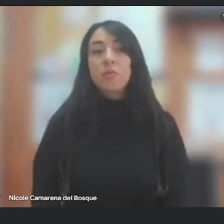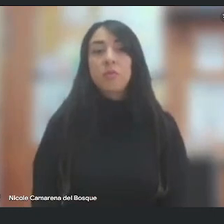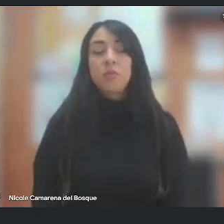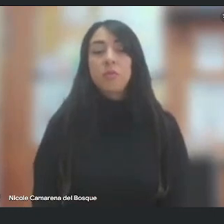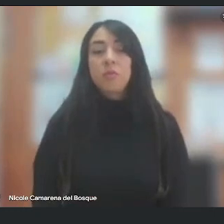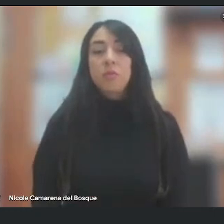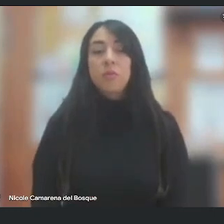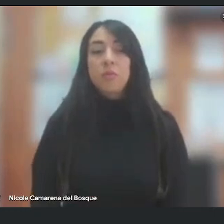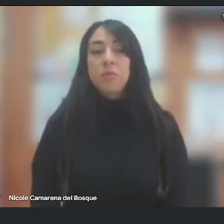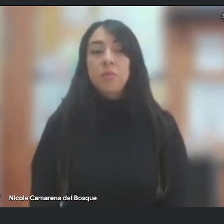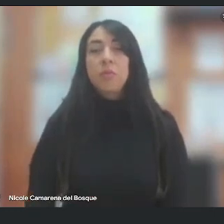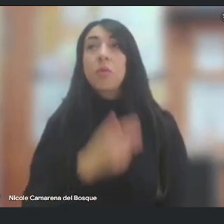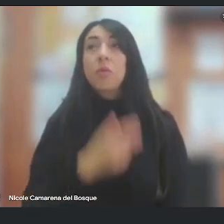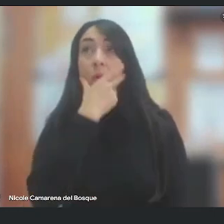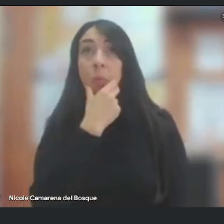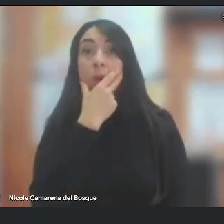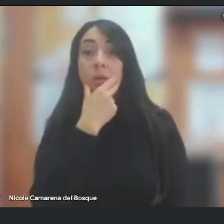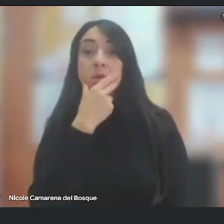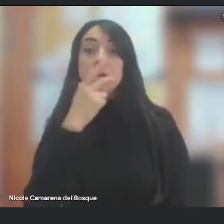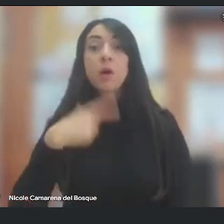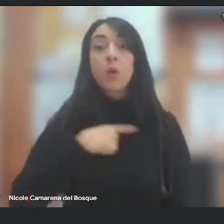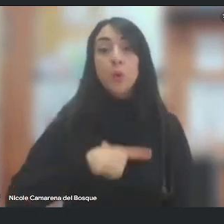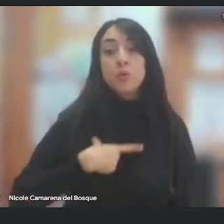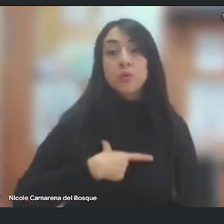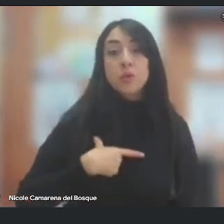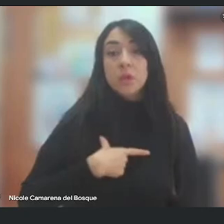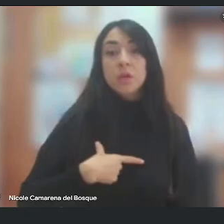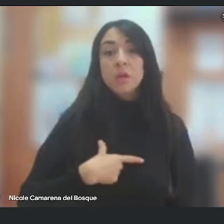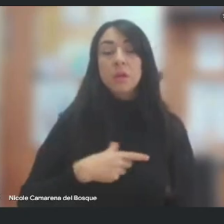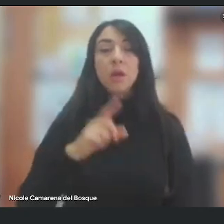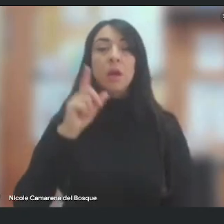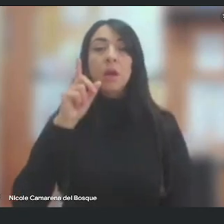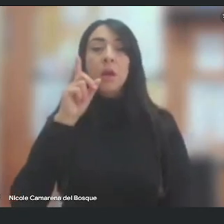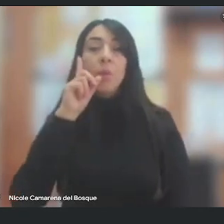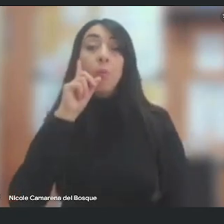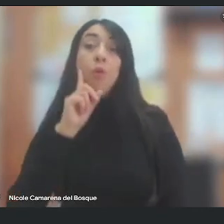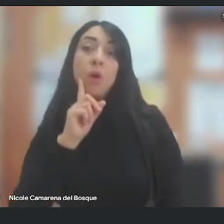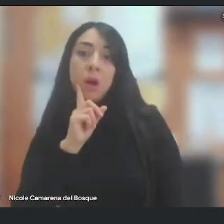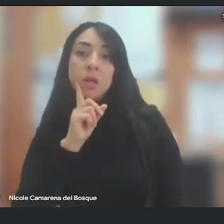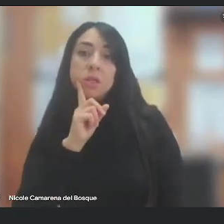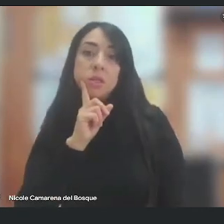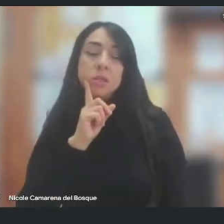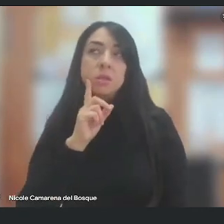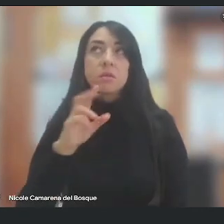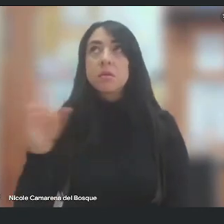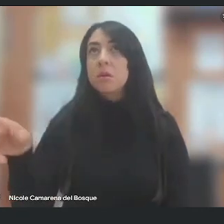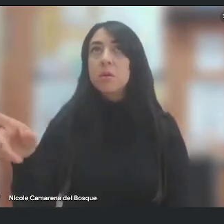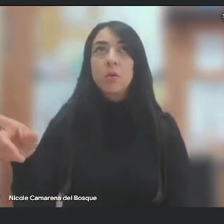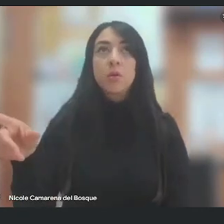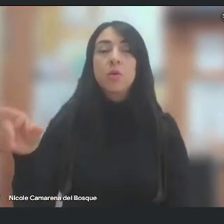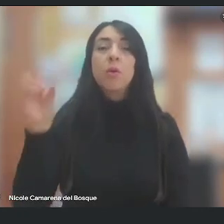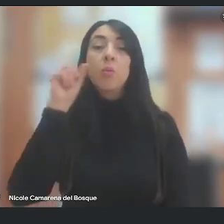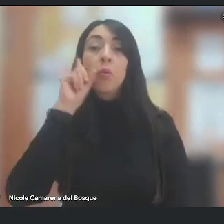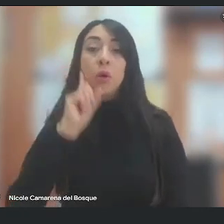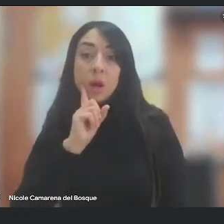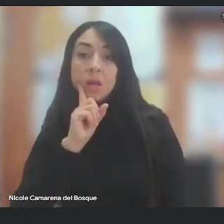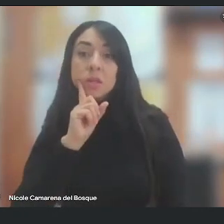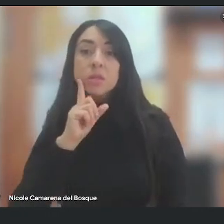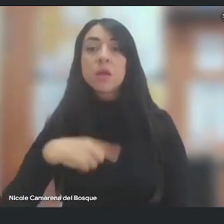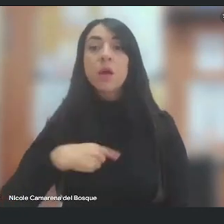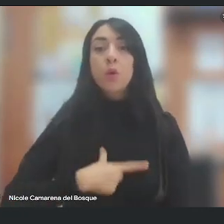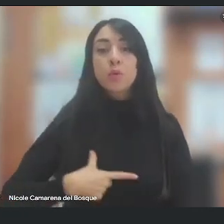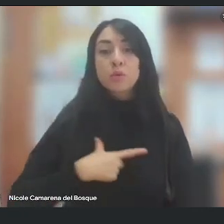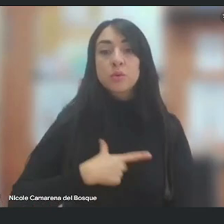compartimos y vivimos en la misma sociedad. Hay un abanico de posibilidades sexuales, diferencias y singularidades que dan lugar